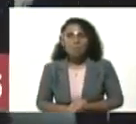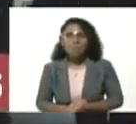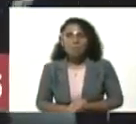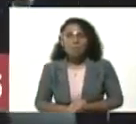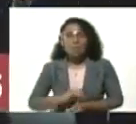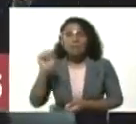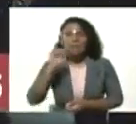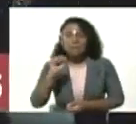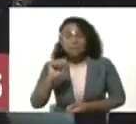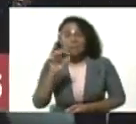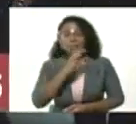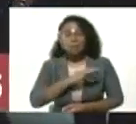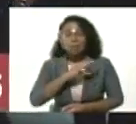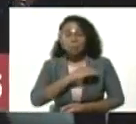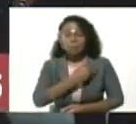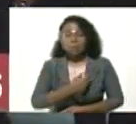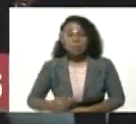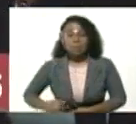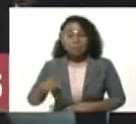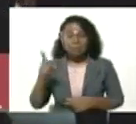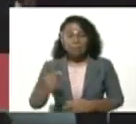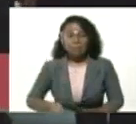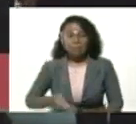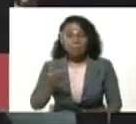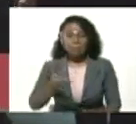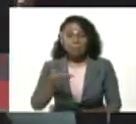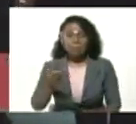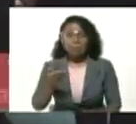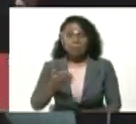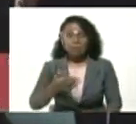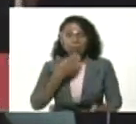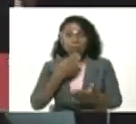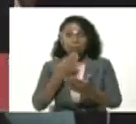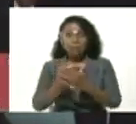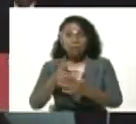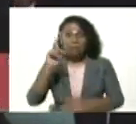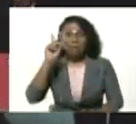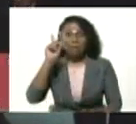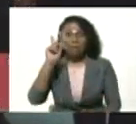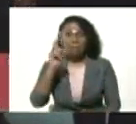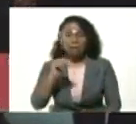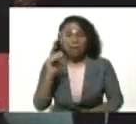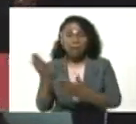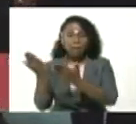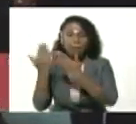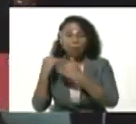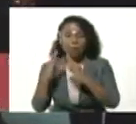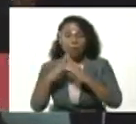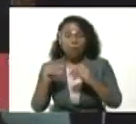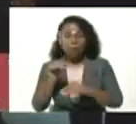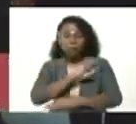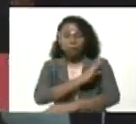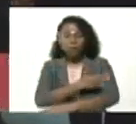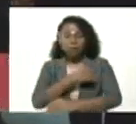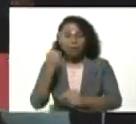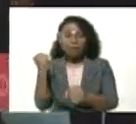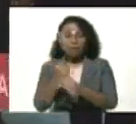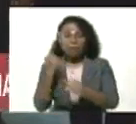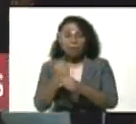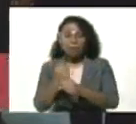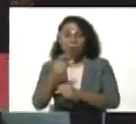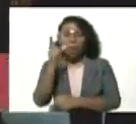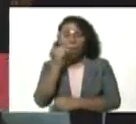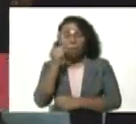Sí, señor presidente. Sería importante agradecer también el apoyo de toda la fuerza de trabajo,